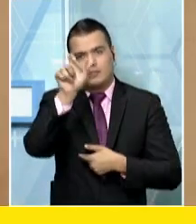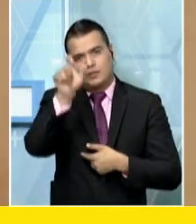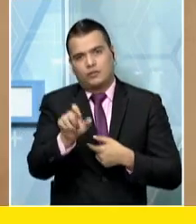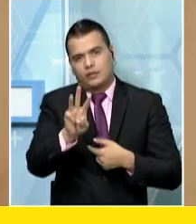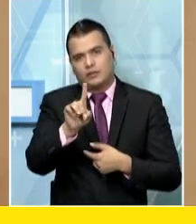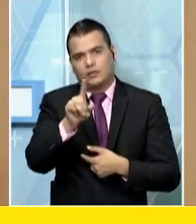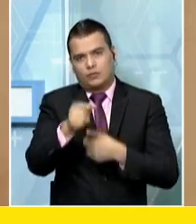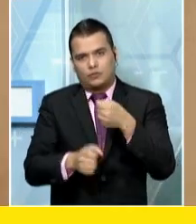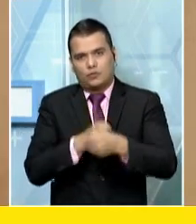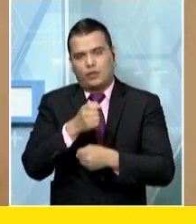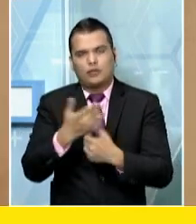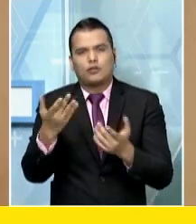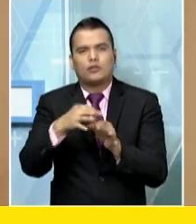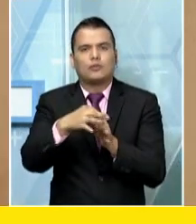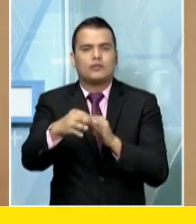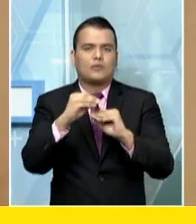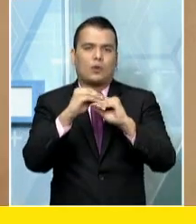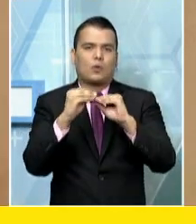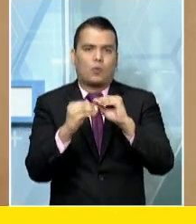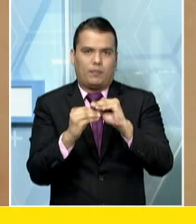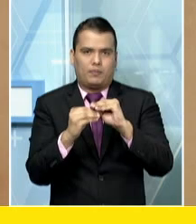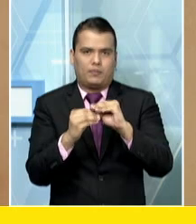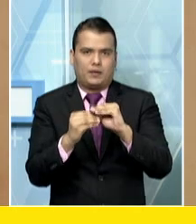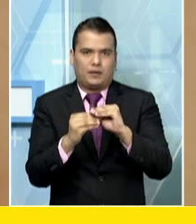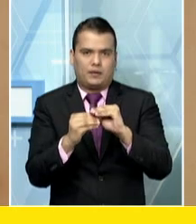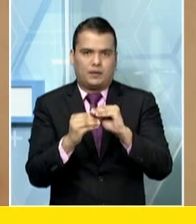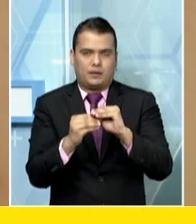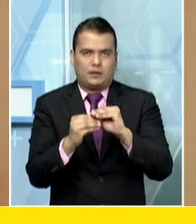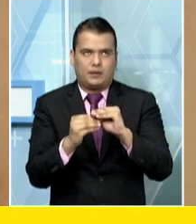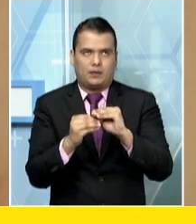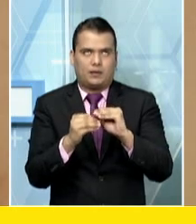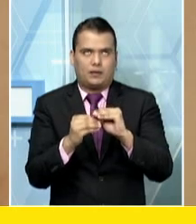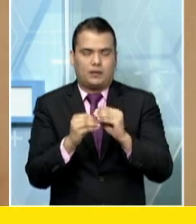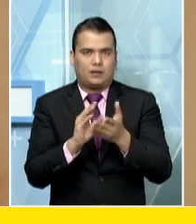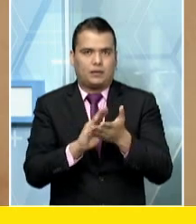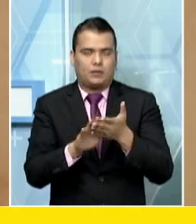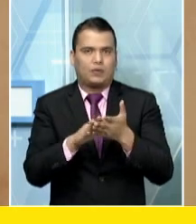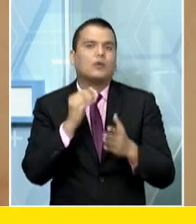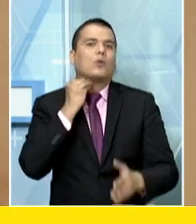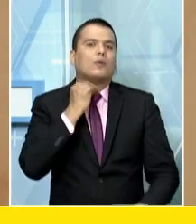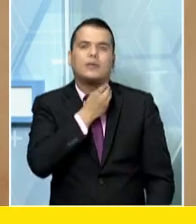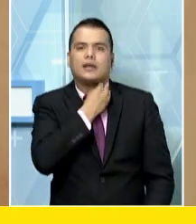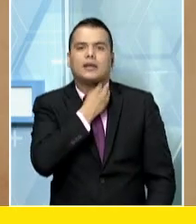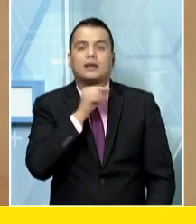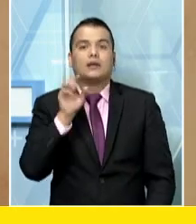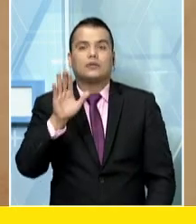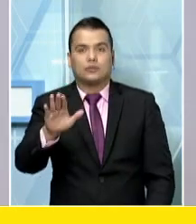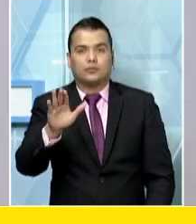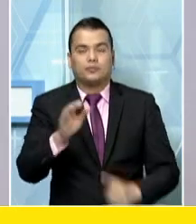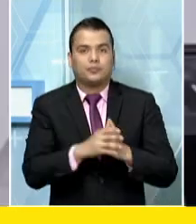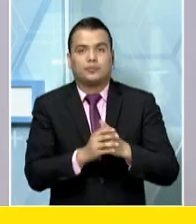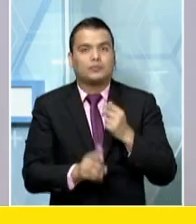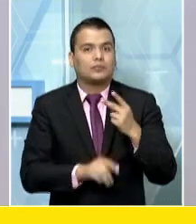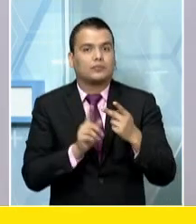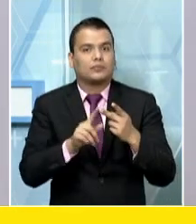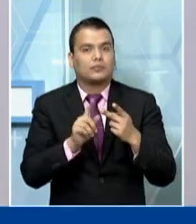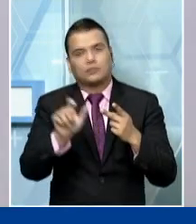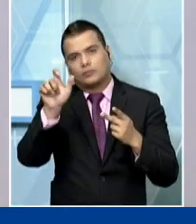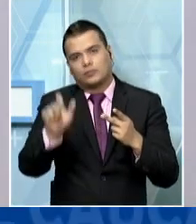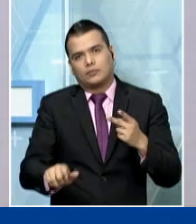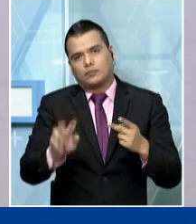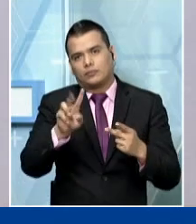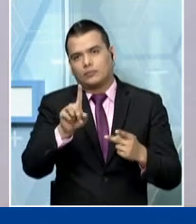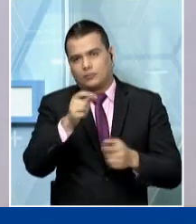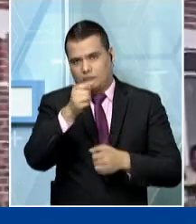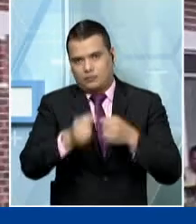municipio de guapi cuando se encontraba manipulando la pólvora y la otra persona de 21 años en el